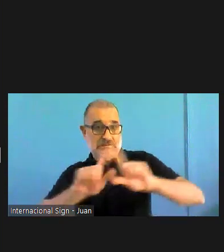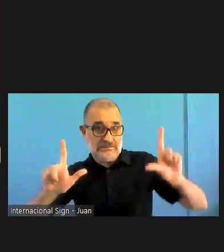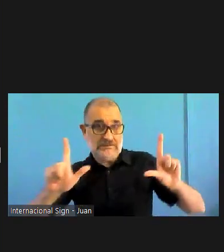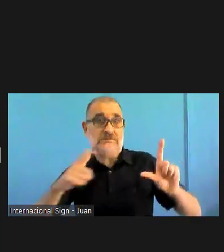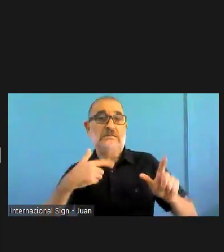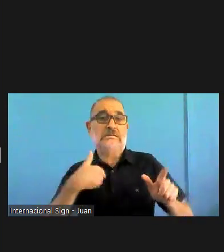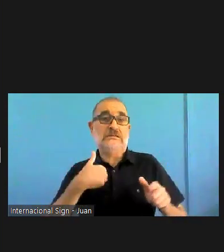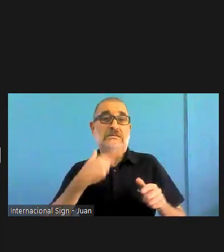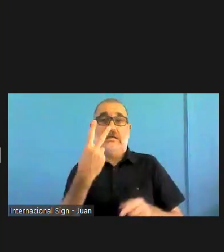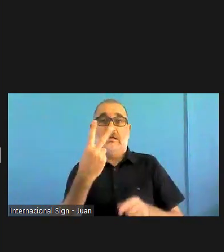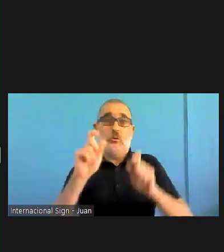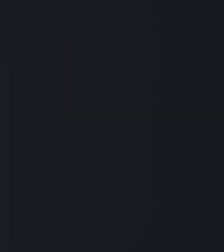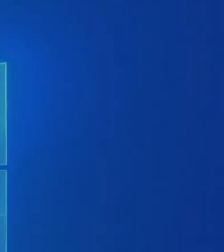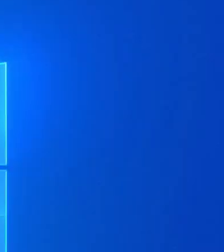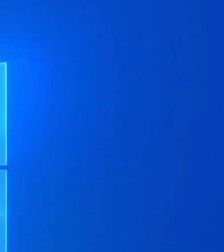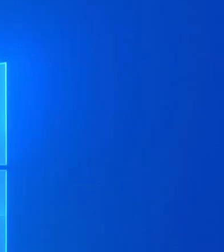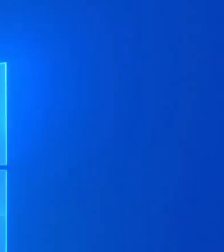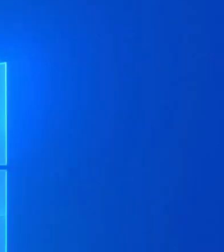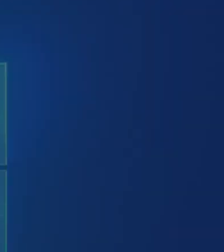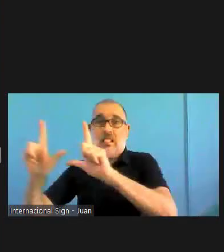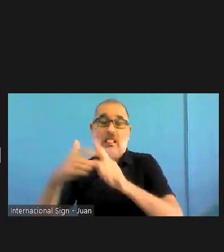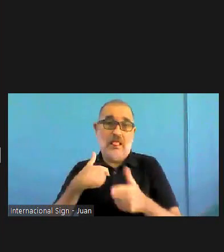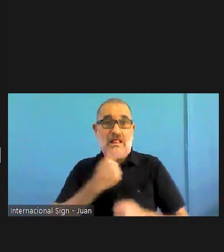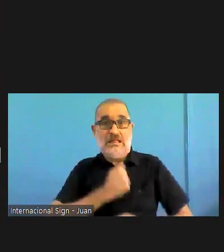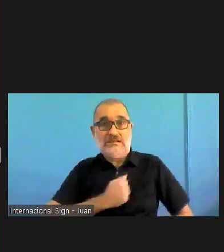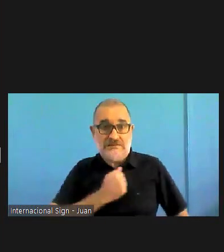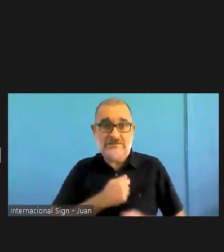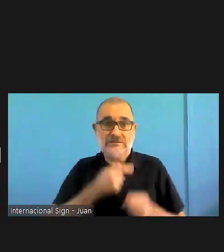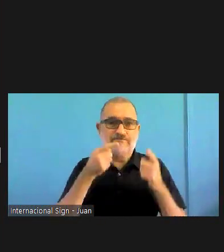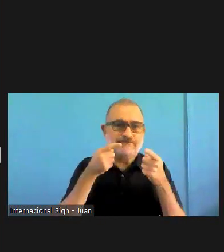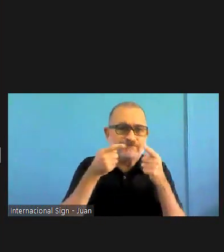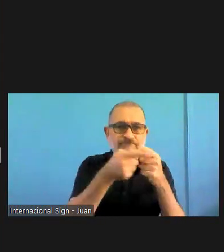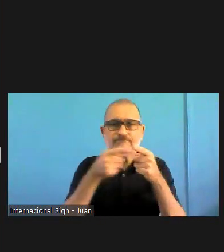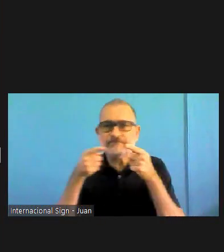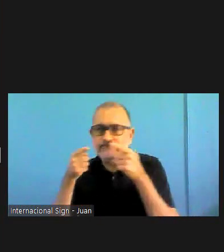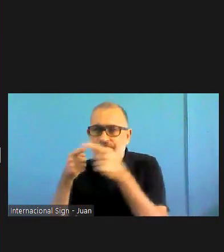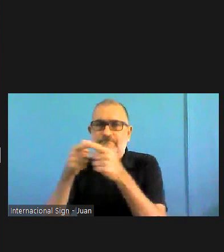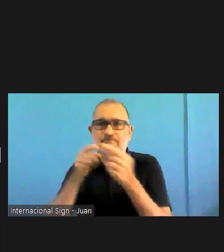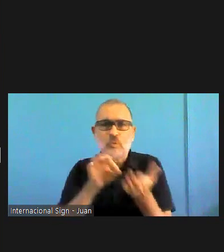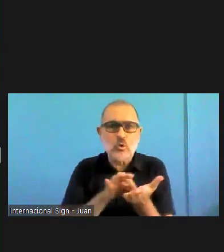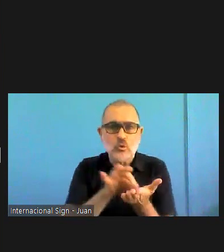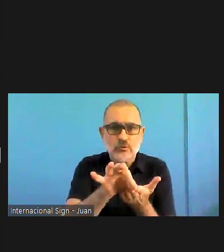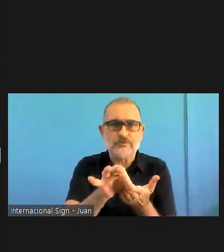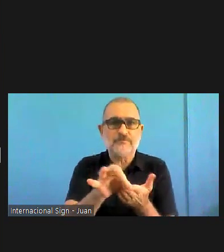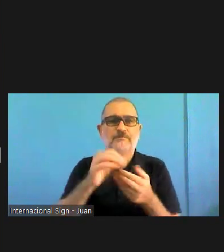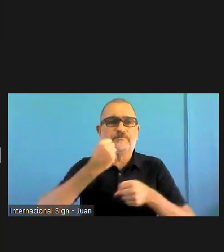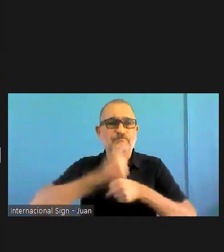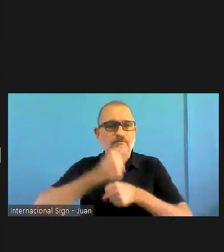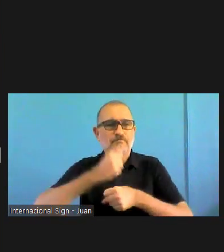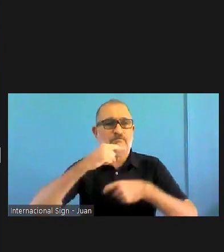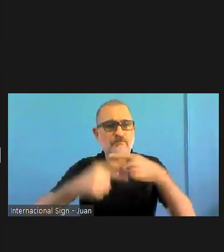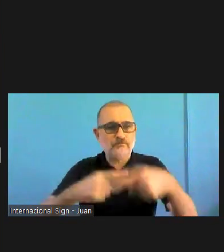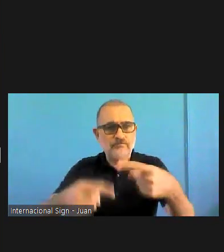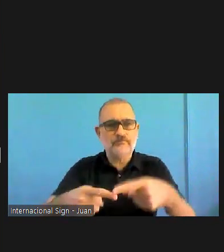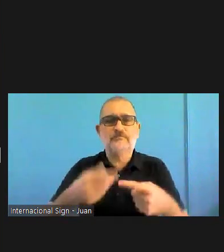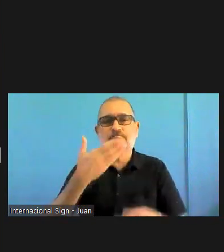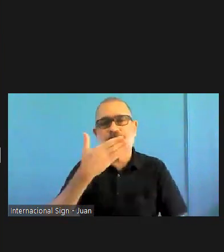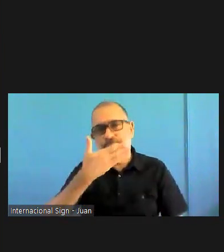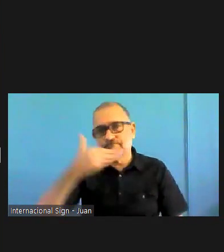objetivos estratégicos, guiados obviamente por las mejores prácticas que salen